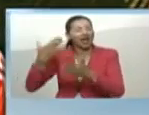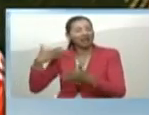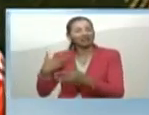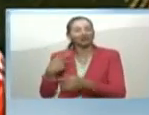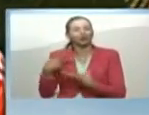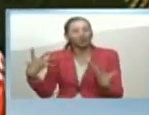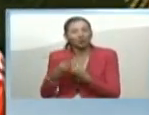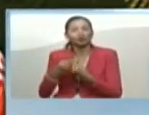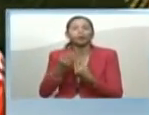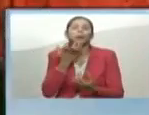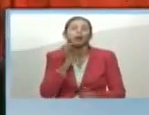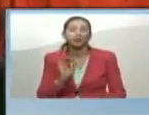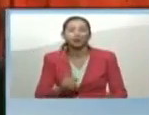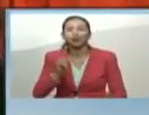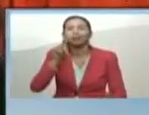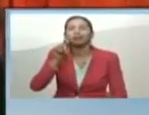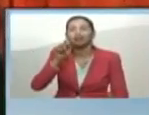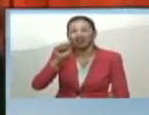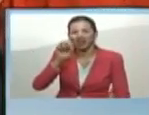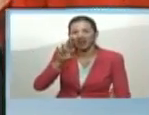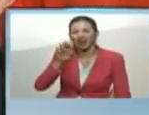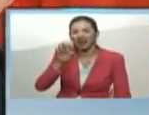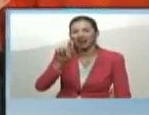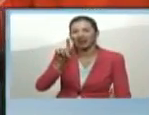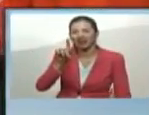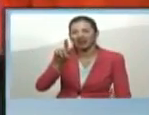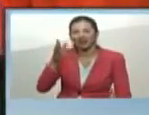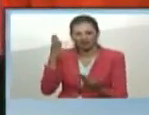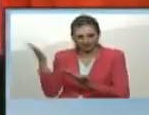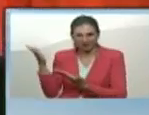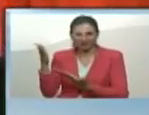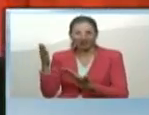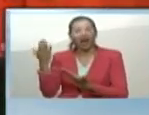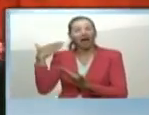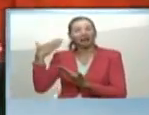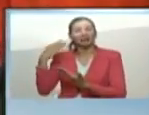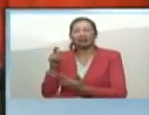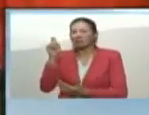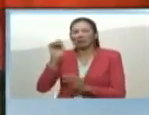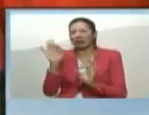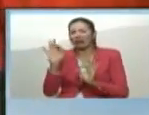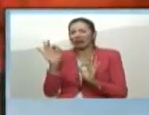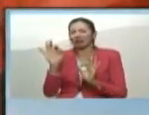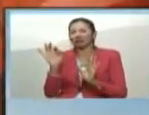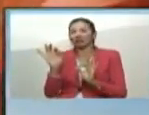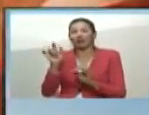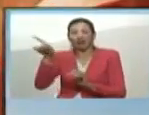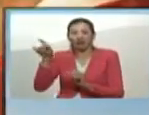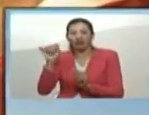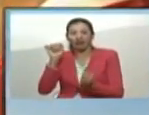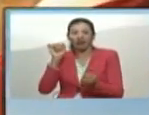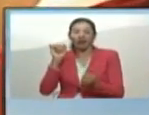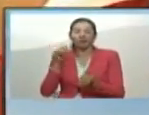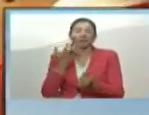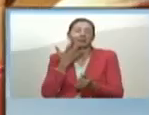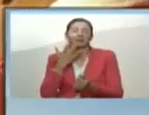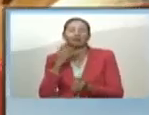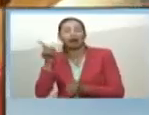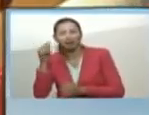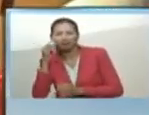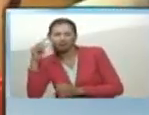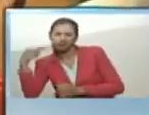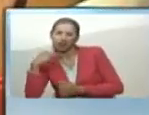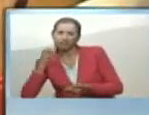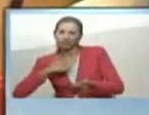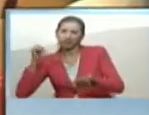taret taret no era ni diputados ni nada cuando nos metían presos a nosotros cuando